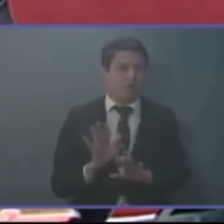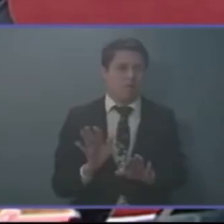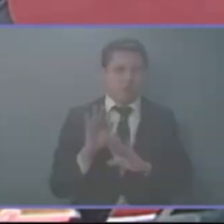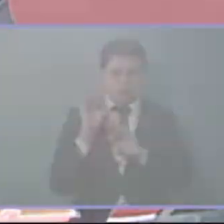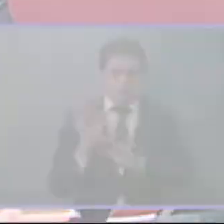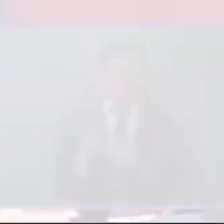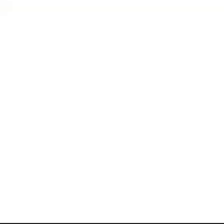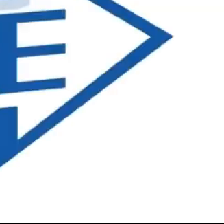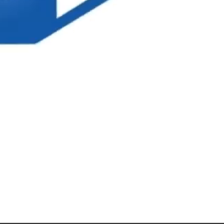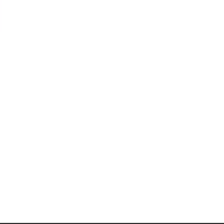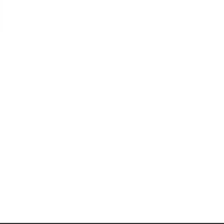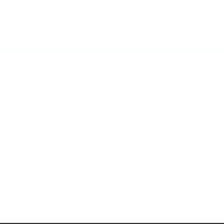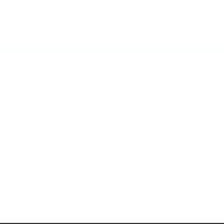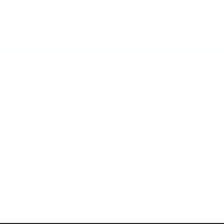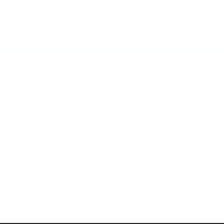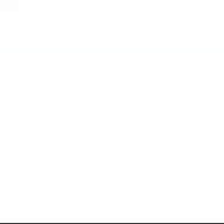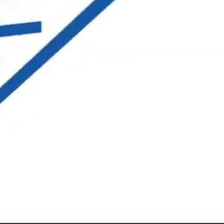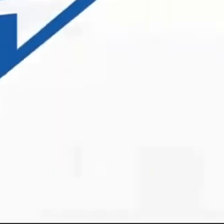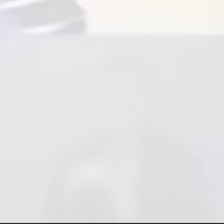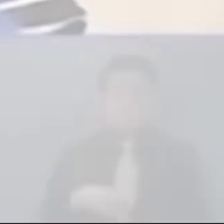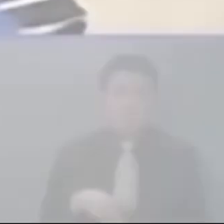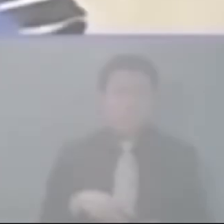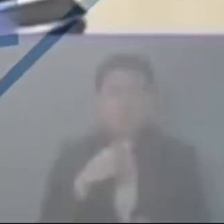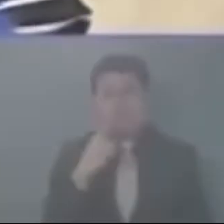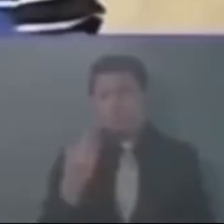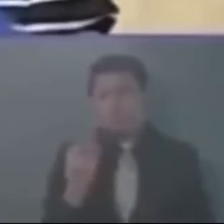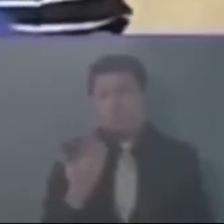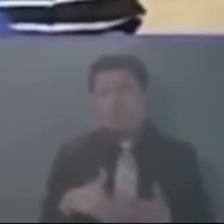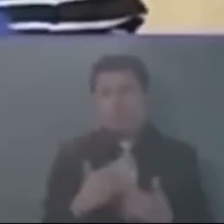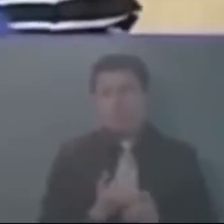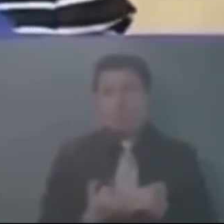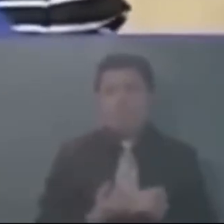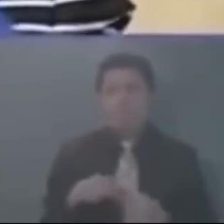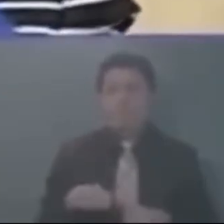pobrecitos. Dale like y comparte, vamos a ver qué es lo que pasa en los siguientes.